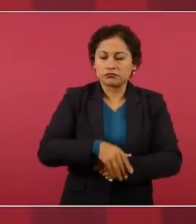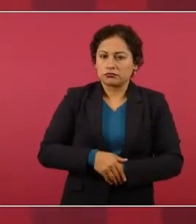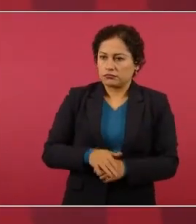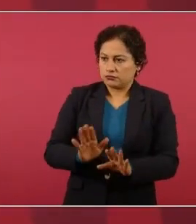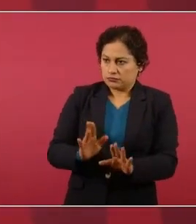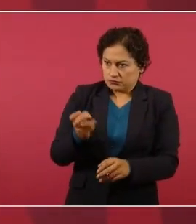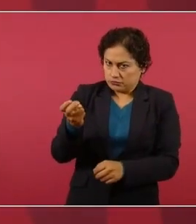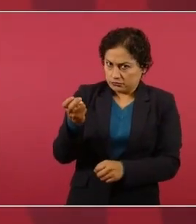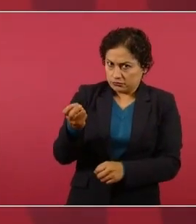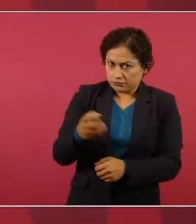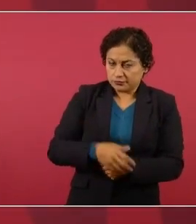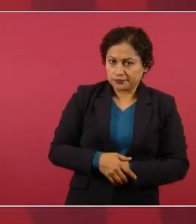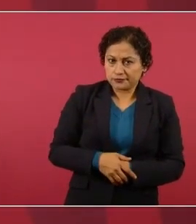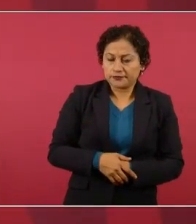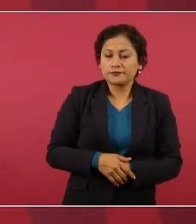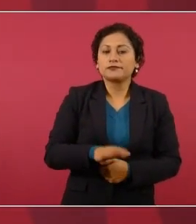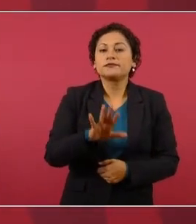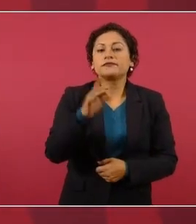Por principio,